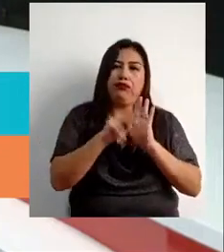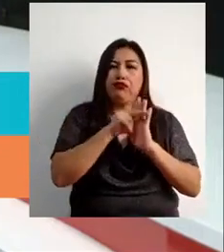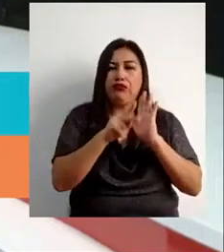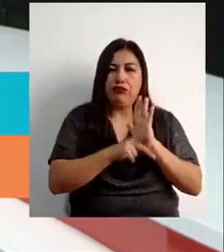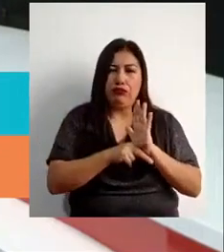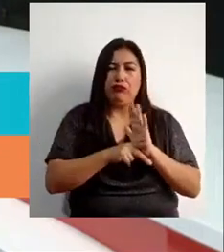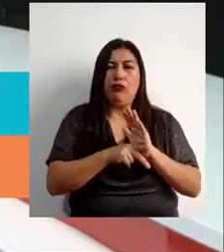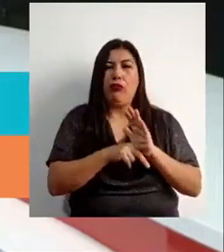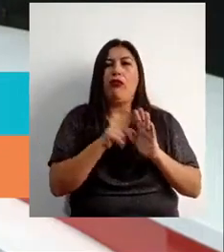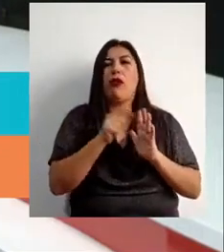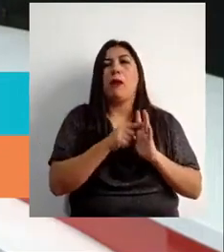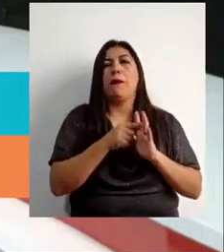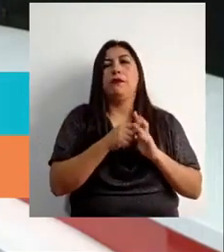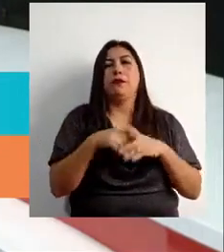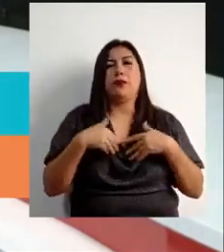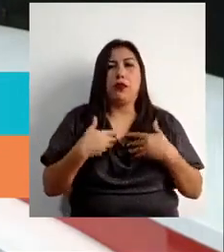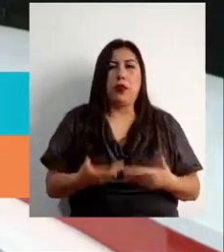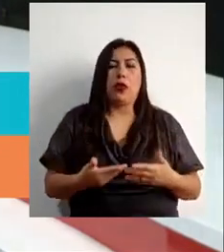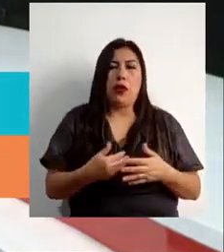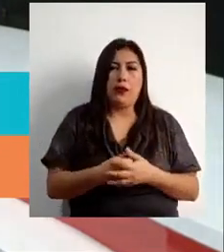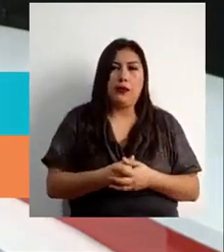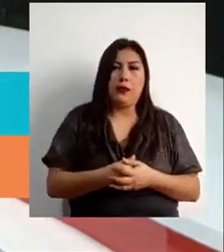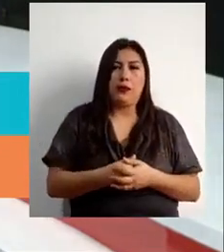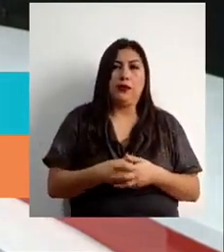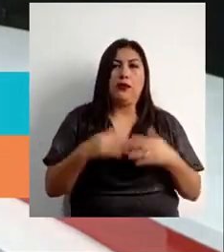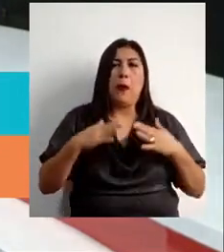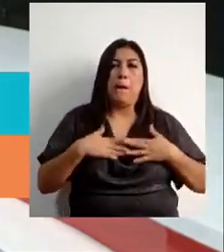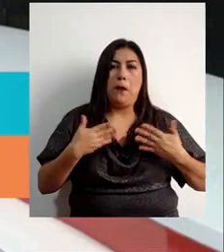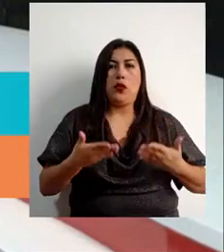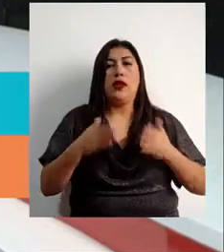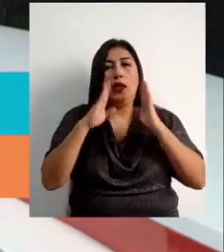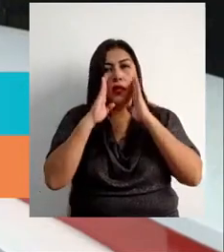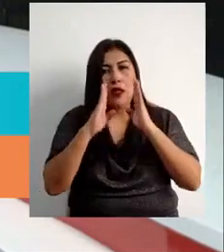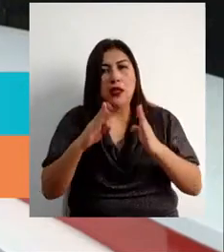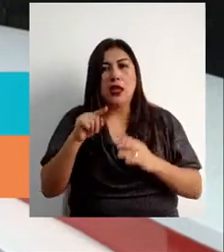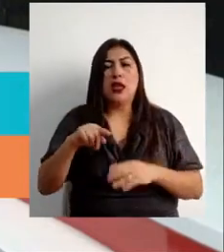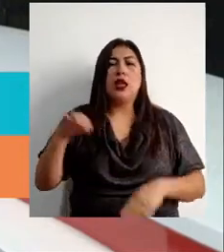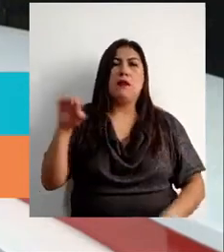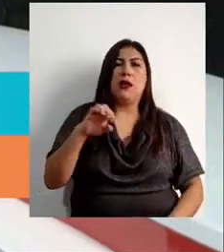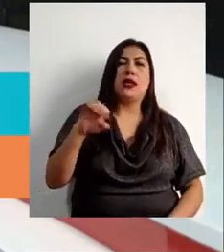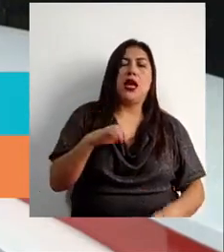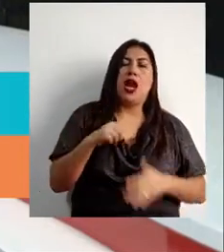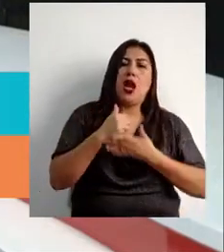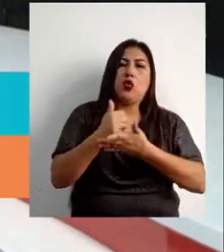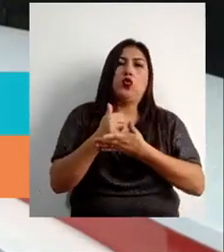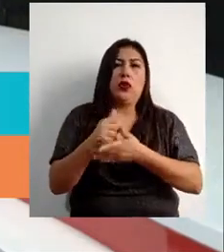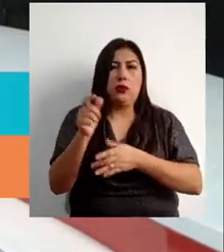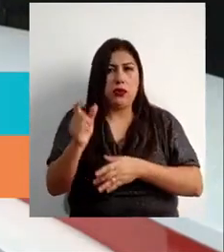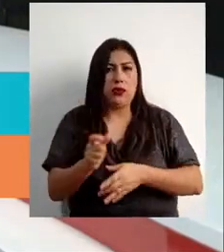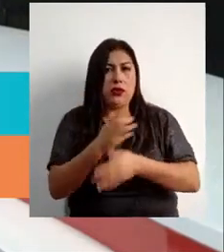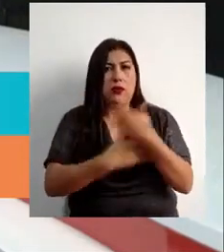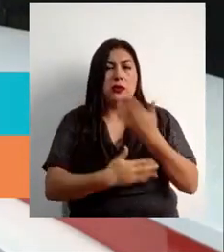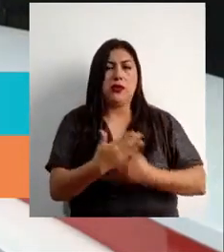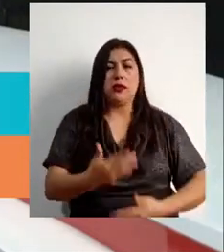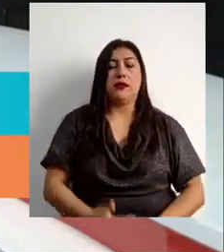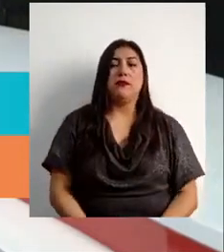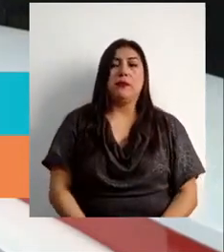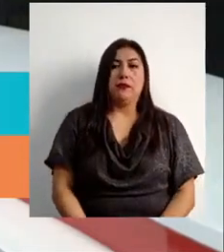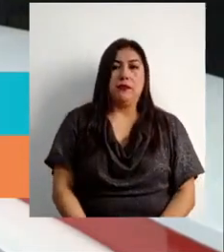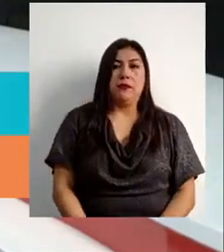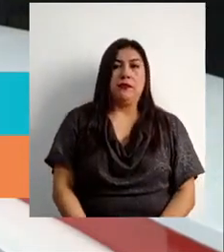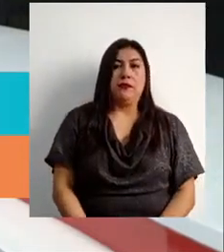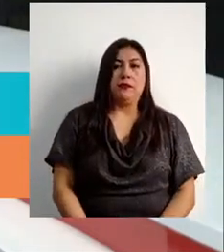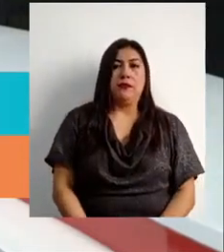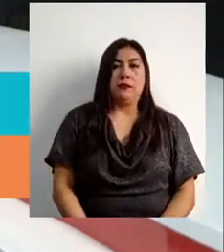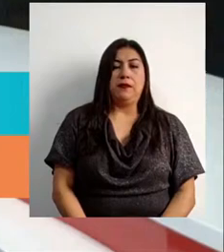para poder atender esa emergencia y atender a la persona con discapacidad. Así es, pero el protocolo